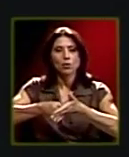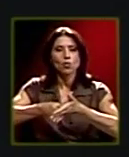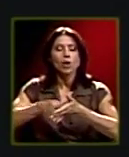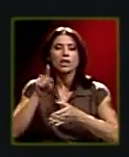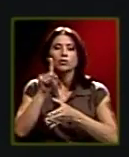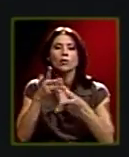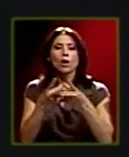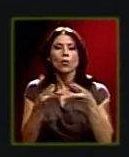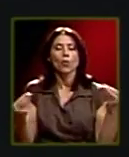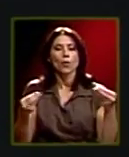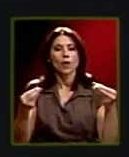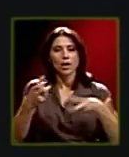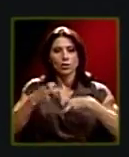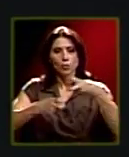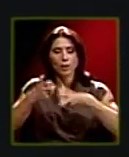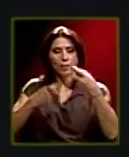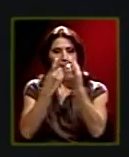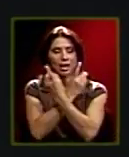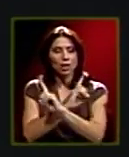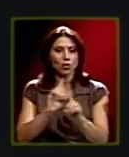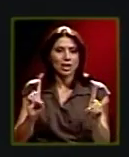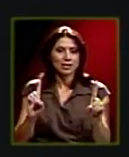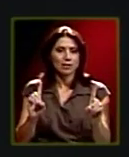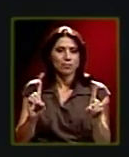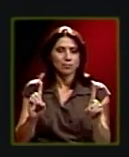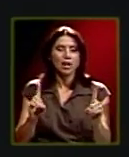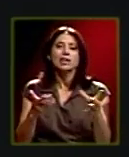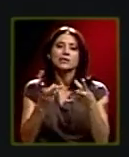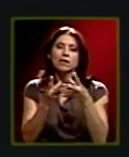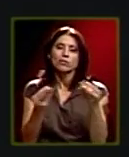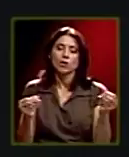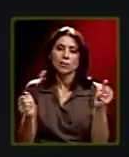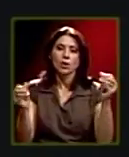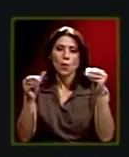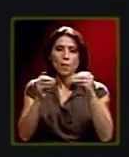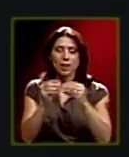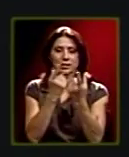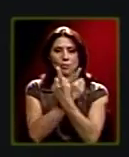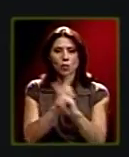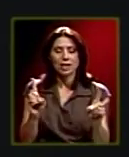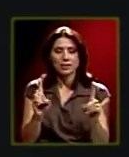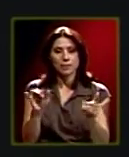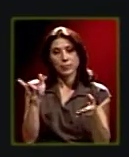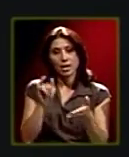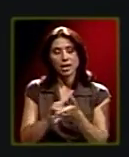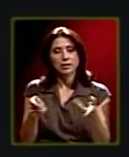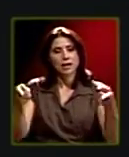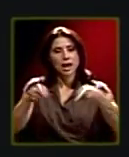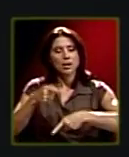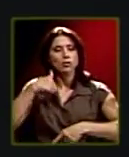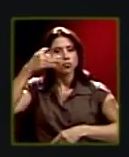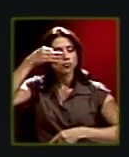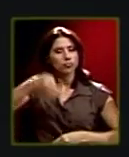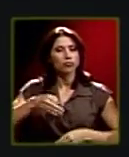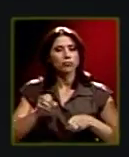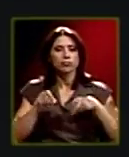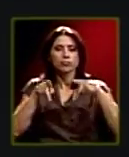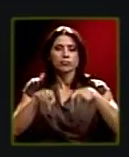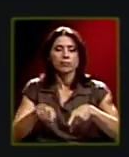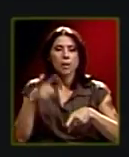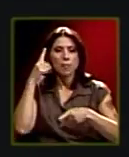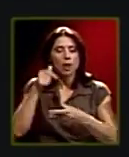digo a los problemas de la democracia se resuelven con más democracia. Y en este caso creo que la oportunidad del referendo